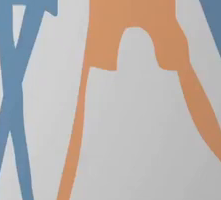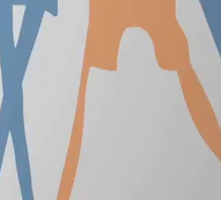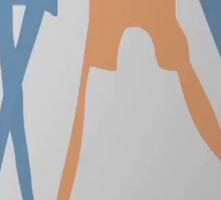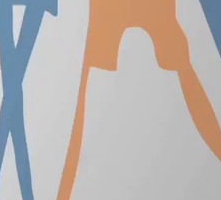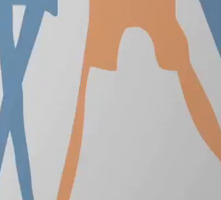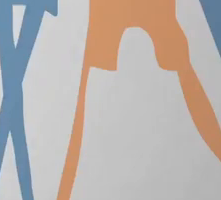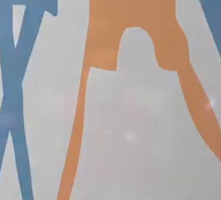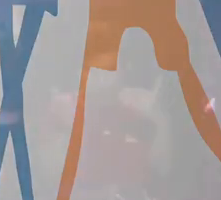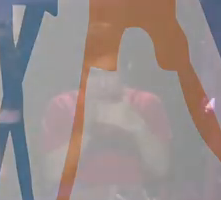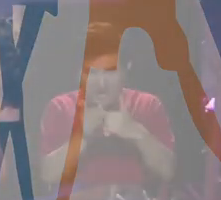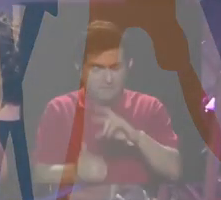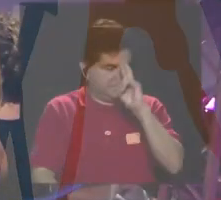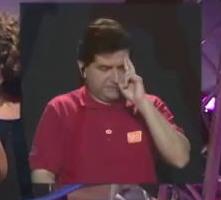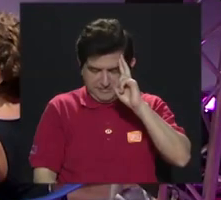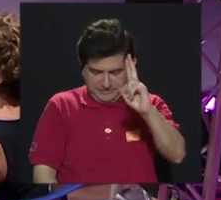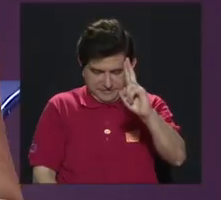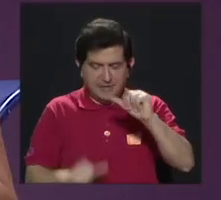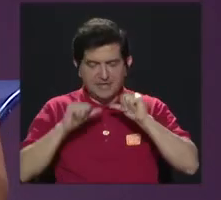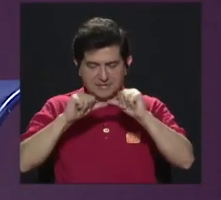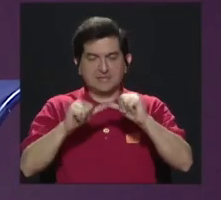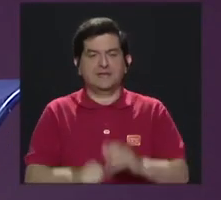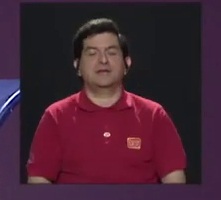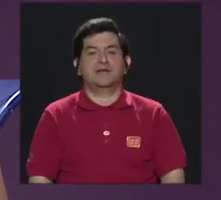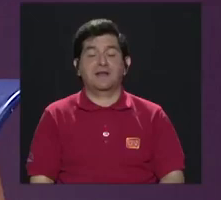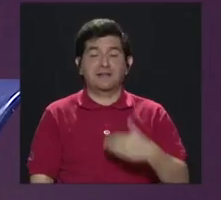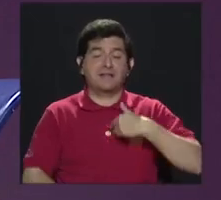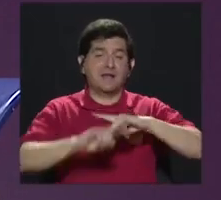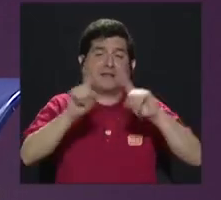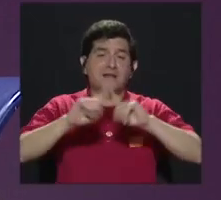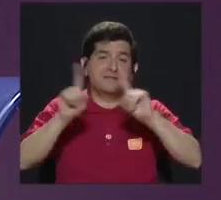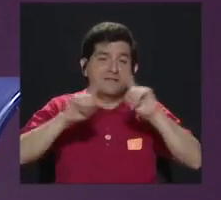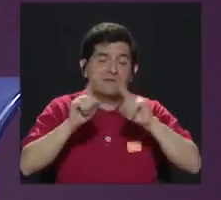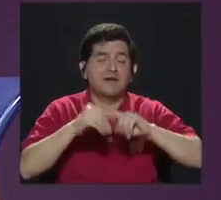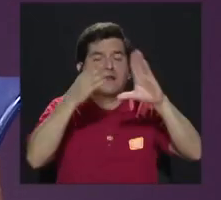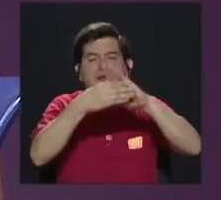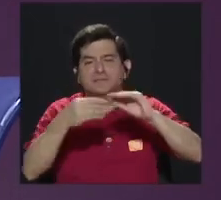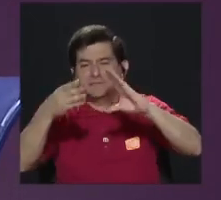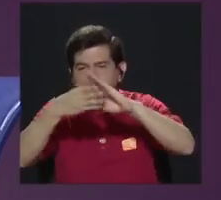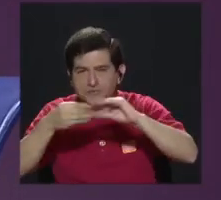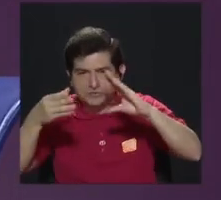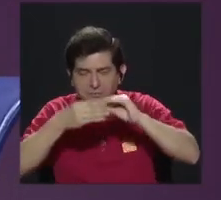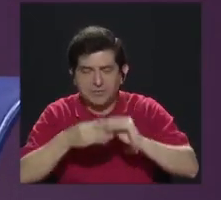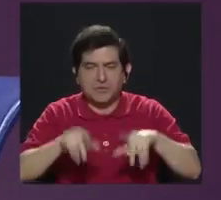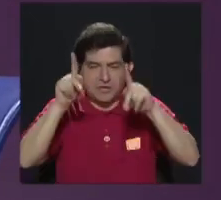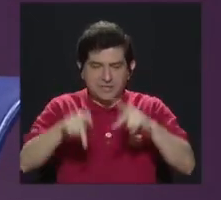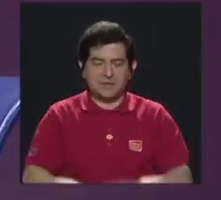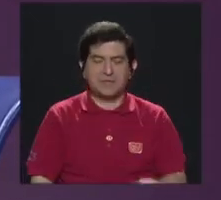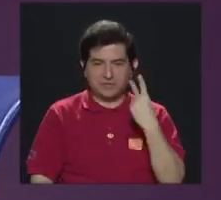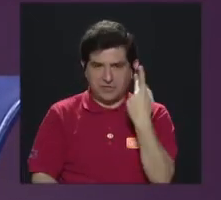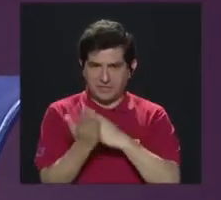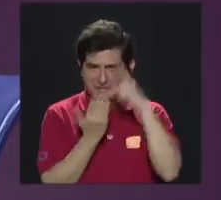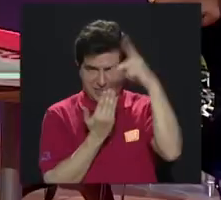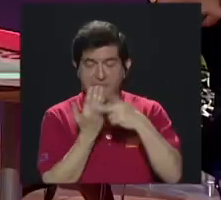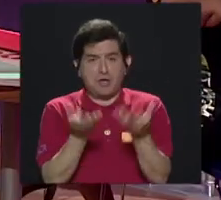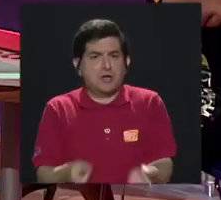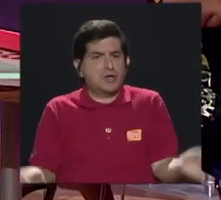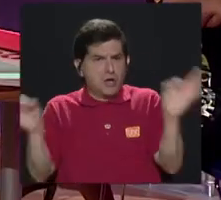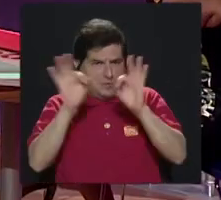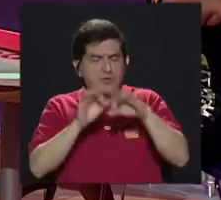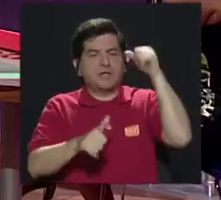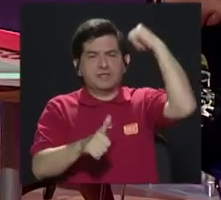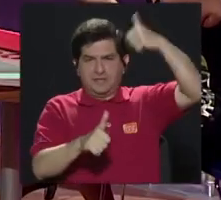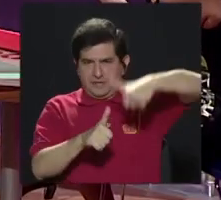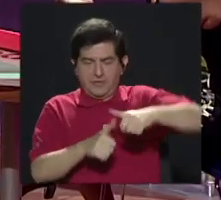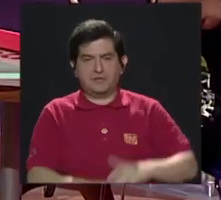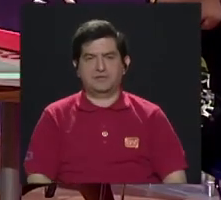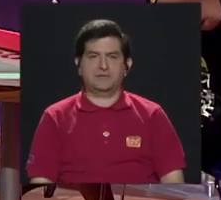Estamos de regreso en Irreverencia. Se nos quedaron una serie de comentarios de nuestro público y es importante que los